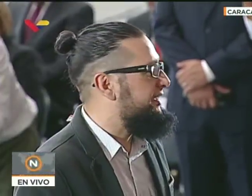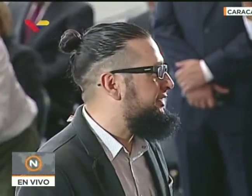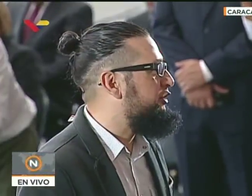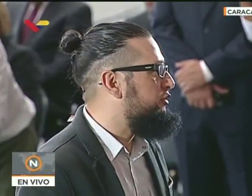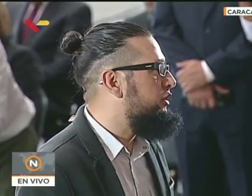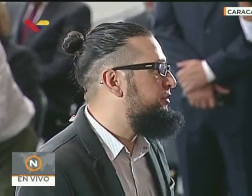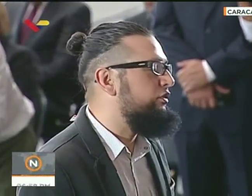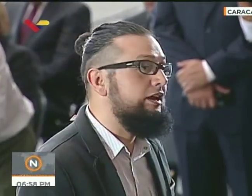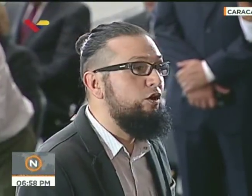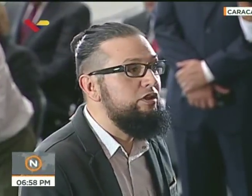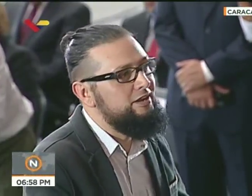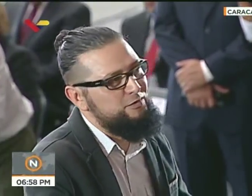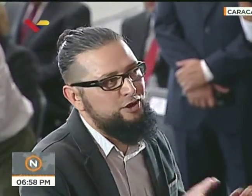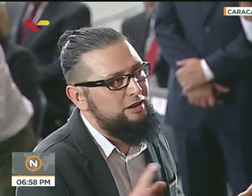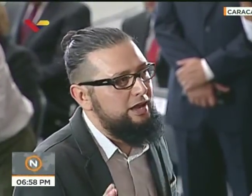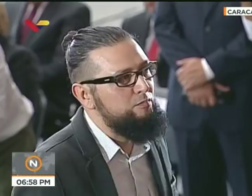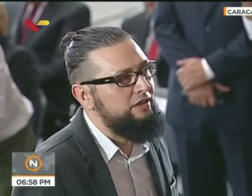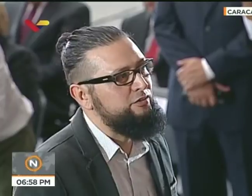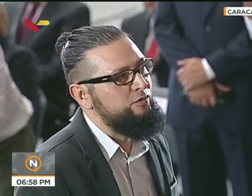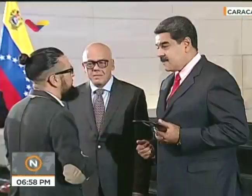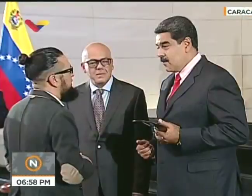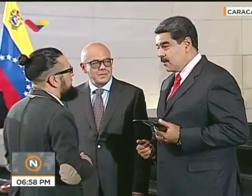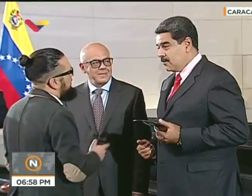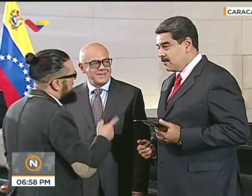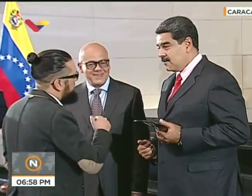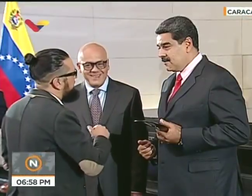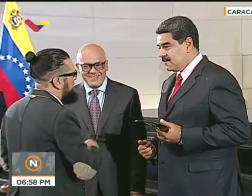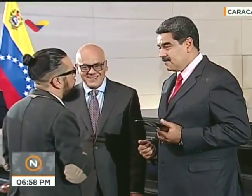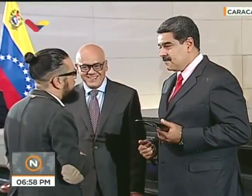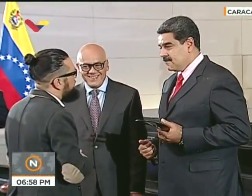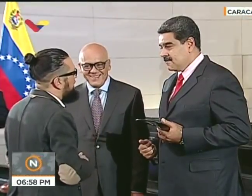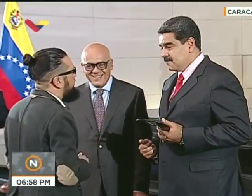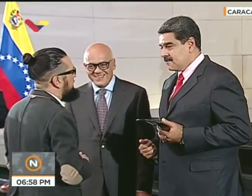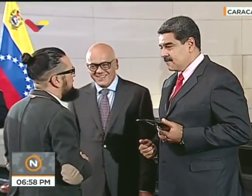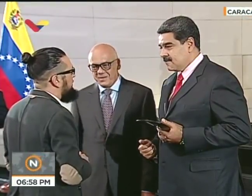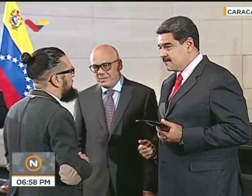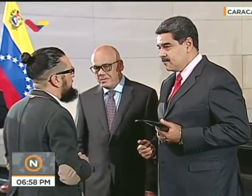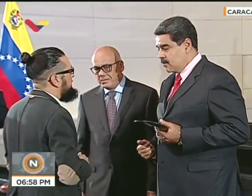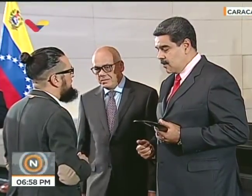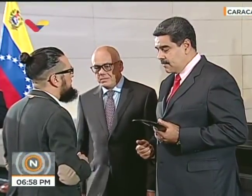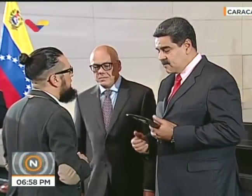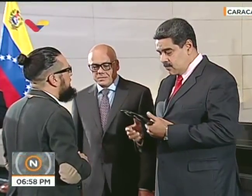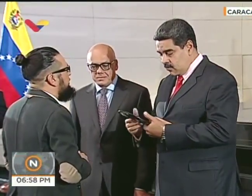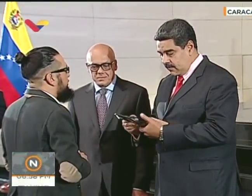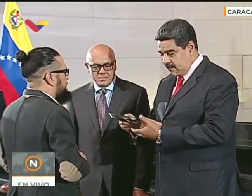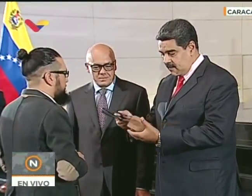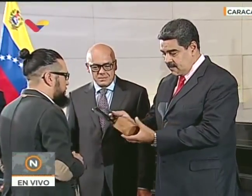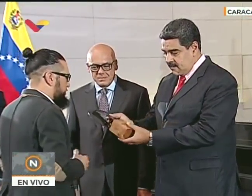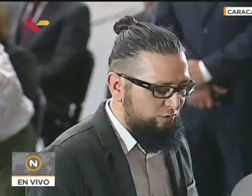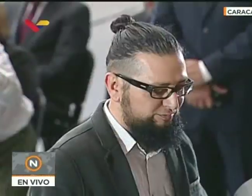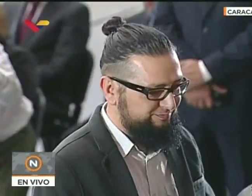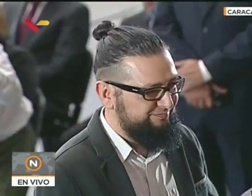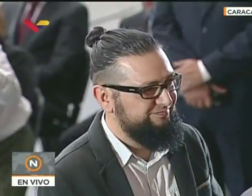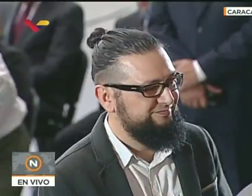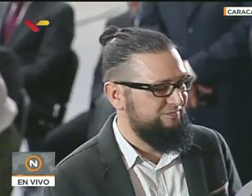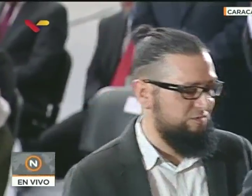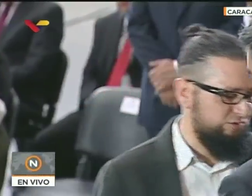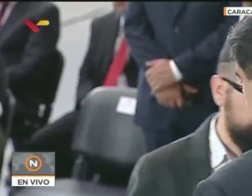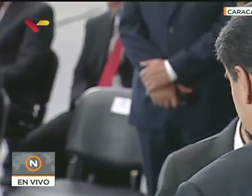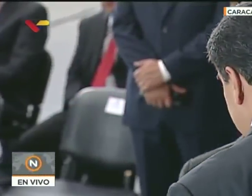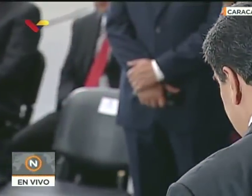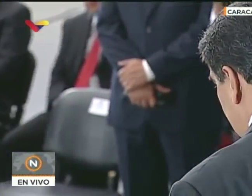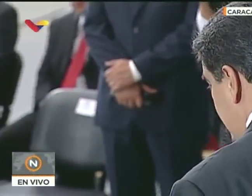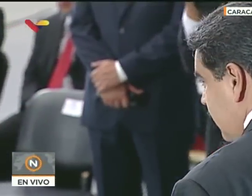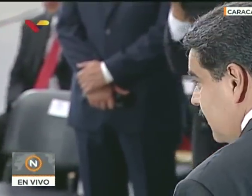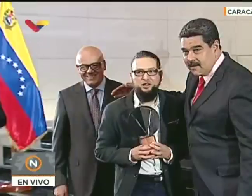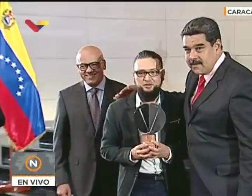la profesión con plenas libertades en comparación con otras naciones de América Latina y el